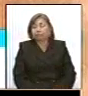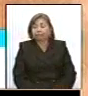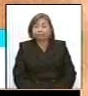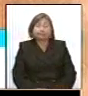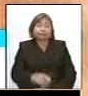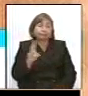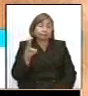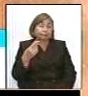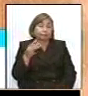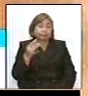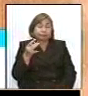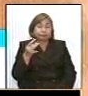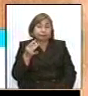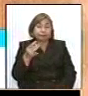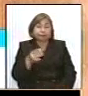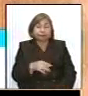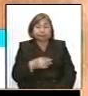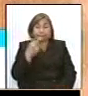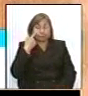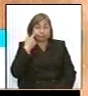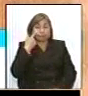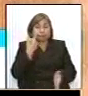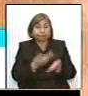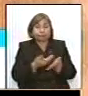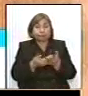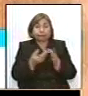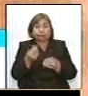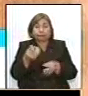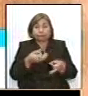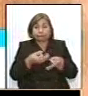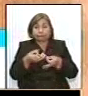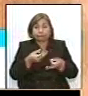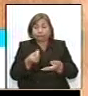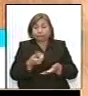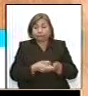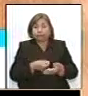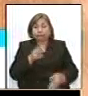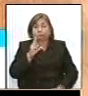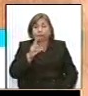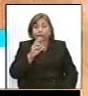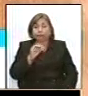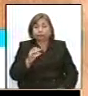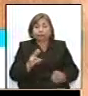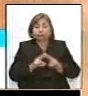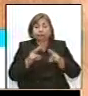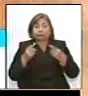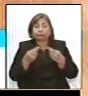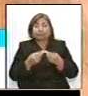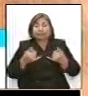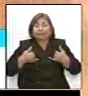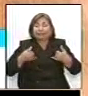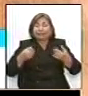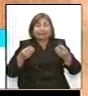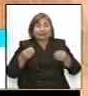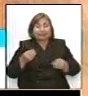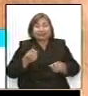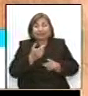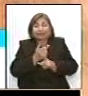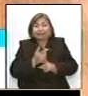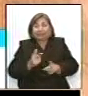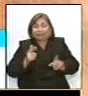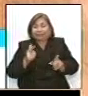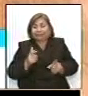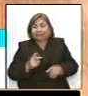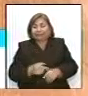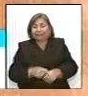2018, se observa el de enero, en la fecha 23, una reunión con jóvenes destacados de la libertad,